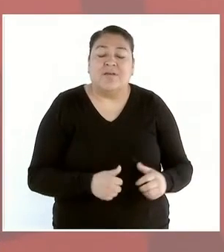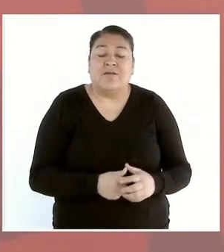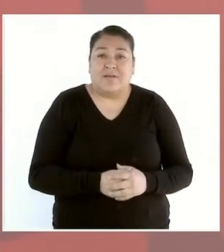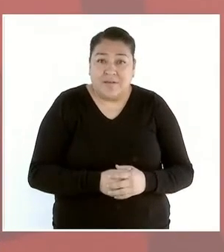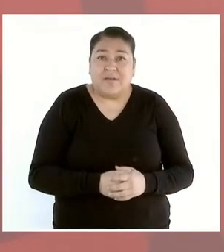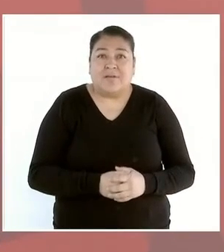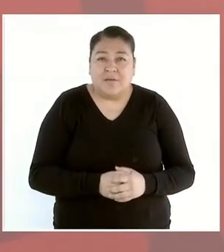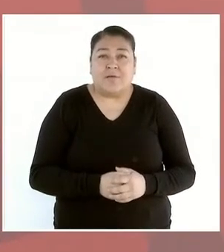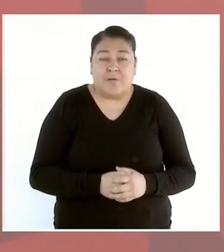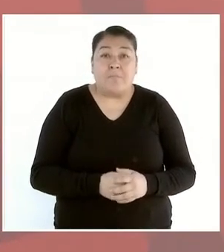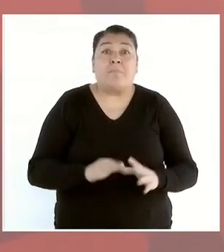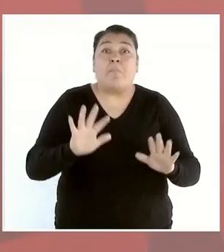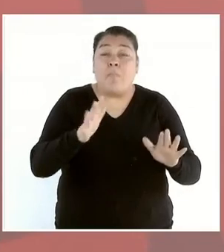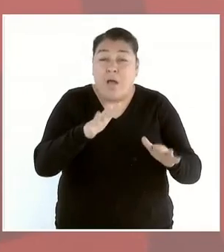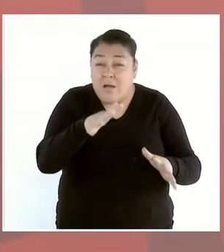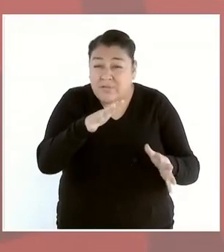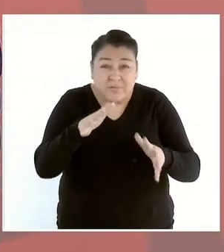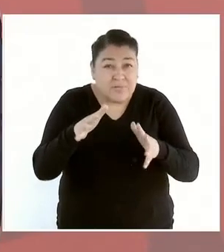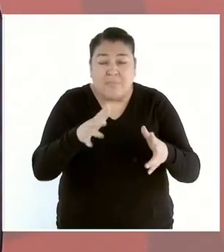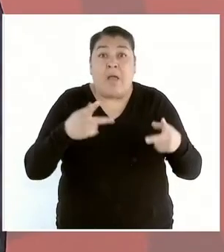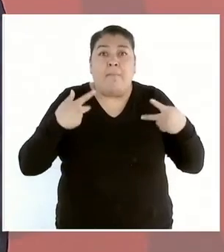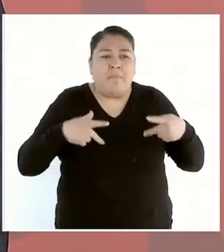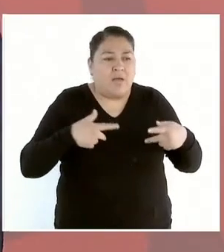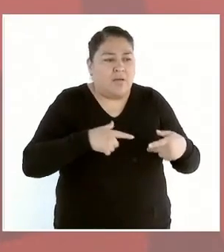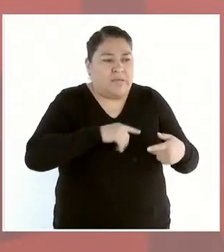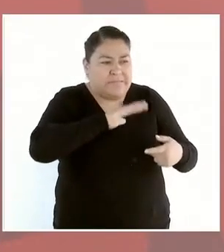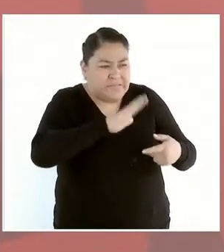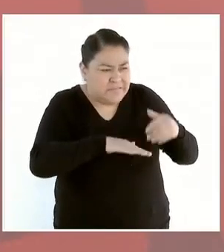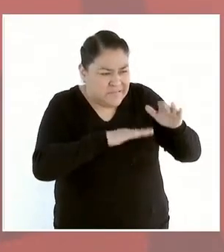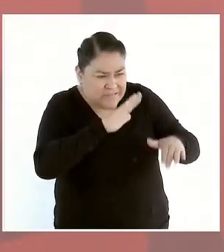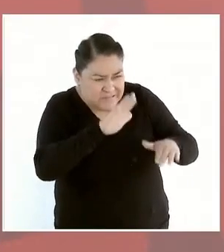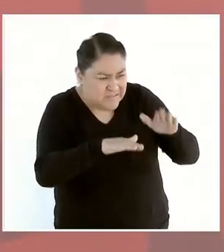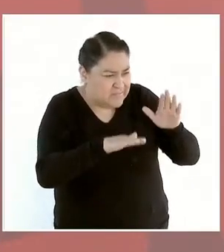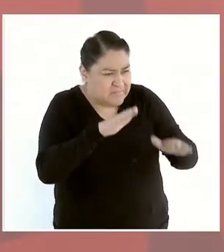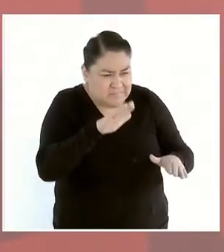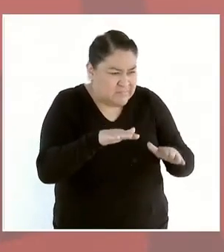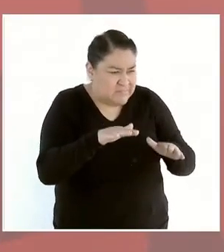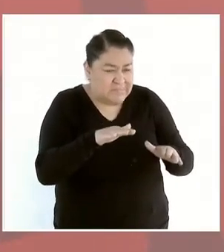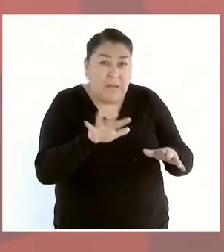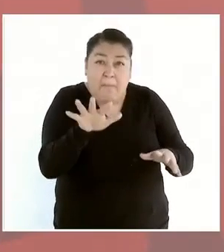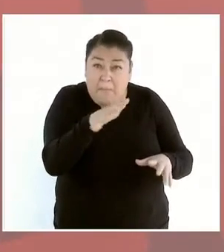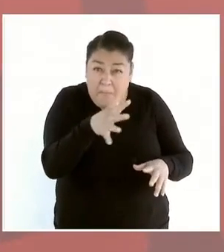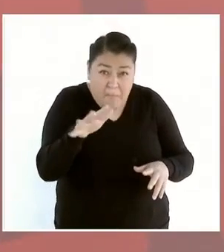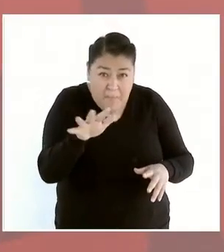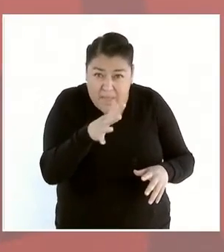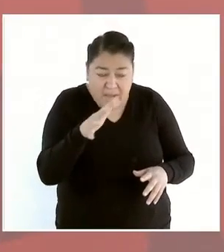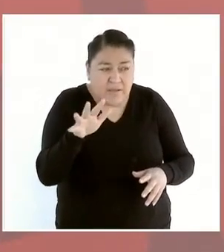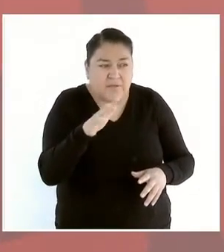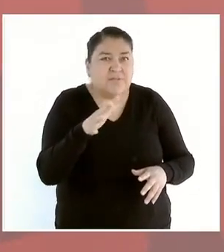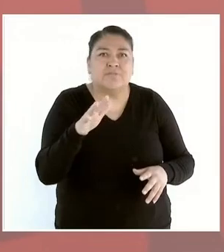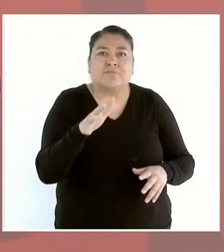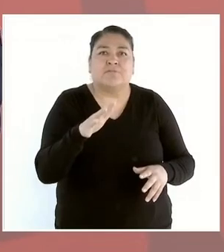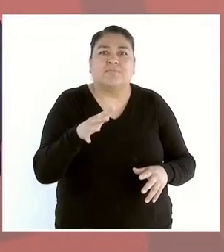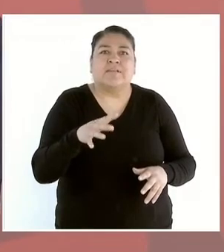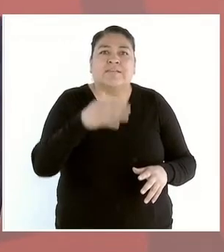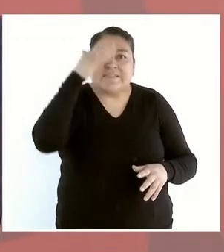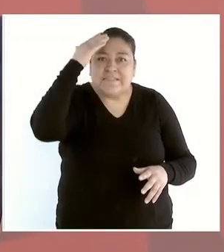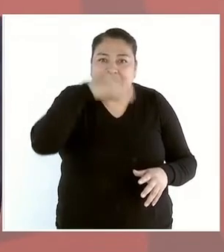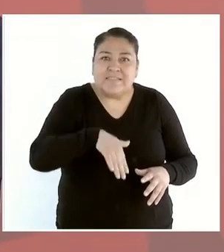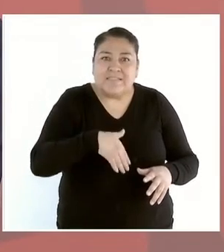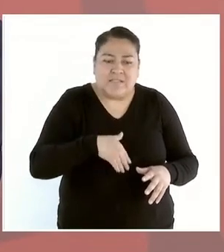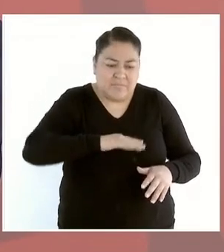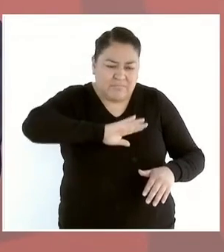calculó la pérdida del enemigo que llegó hasta los fosos de